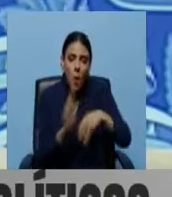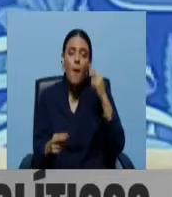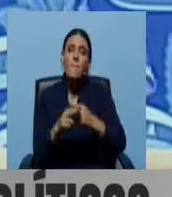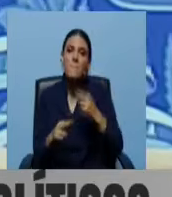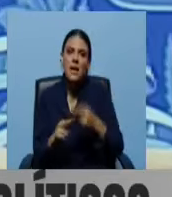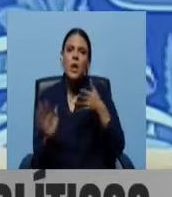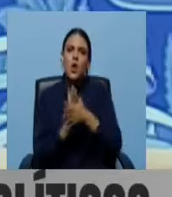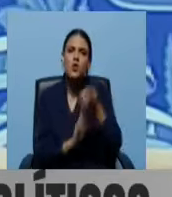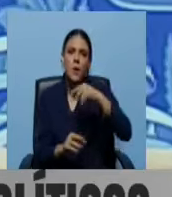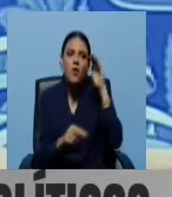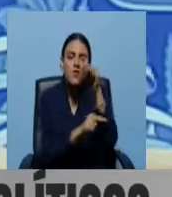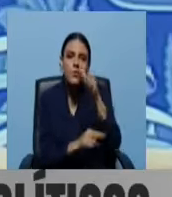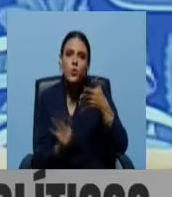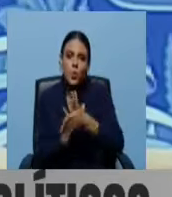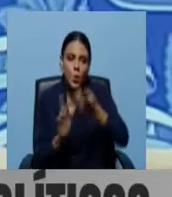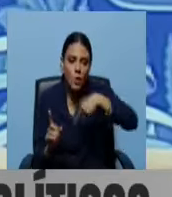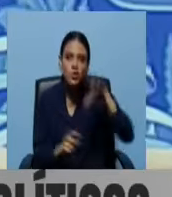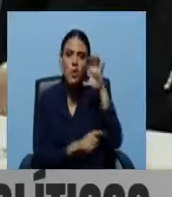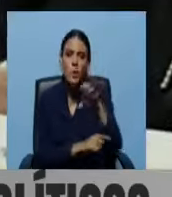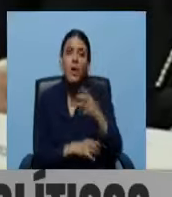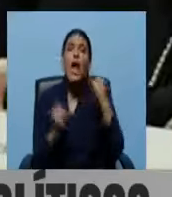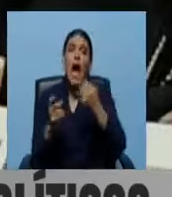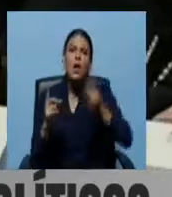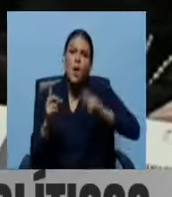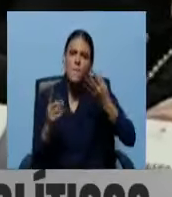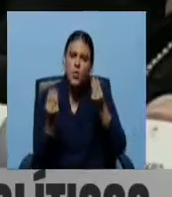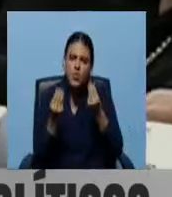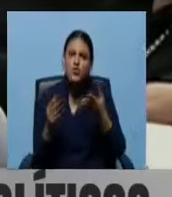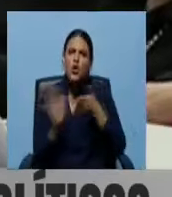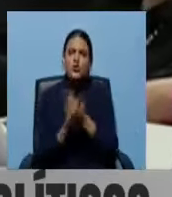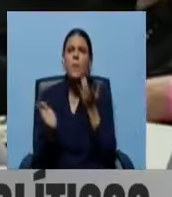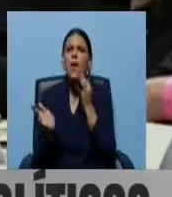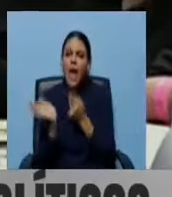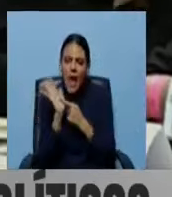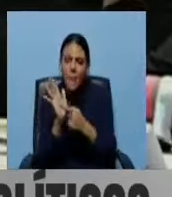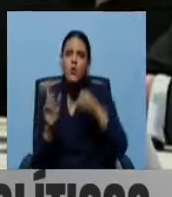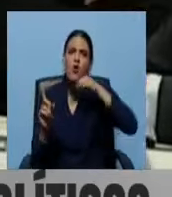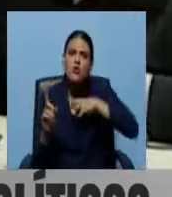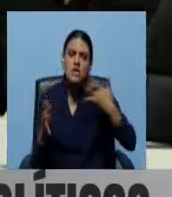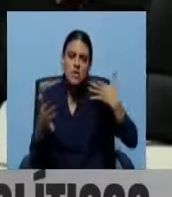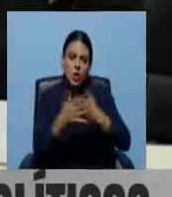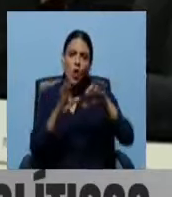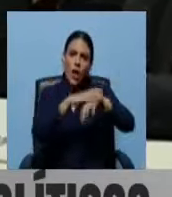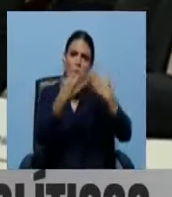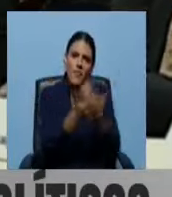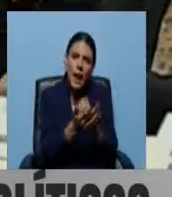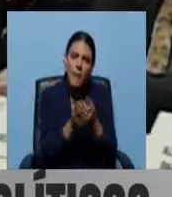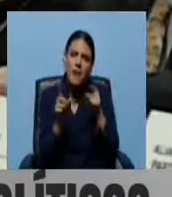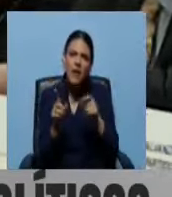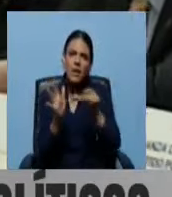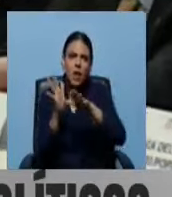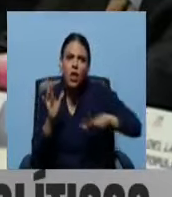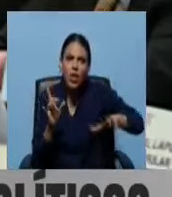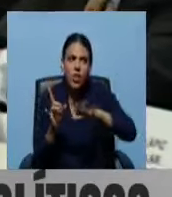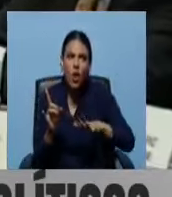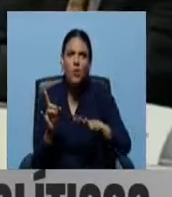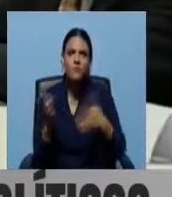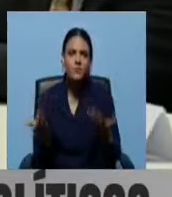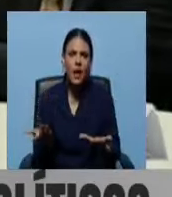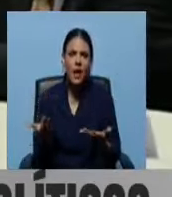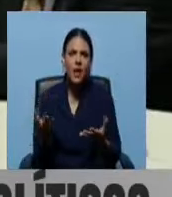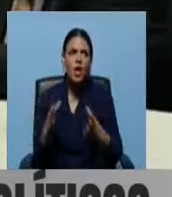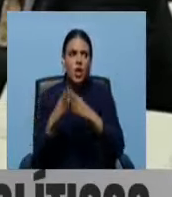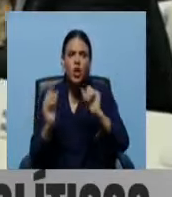el devenir de su vida. Hay muchísimos ejemplos en la historia de nuestro planeta donde lo